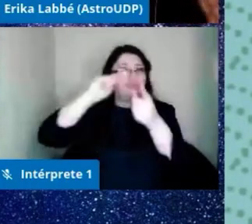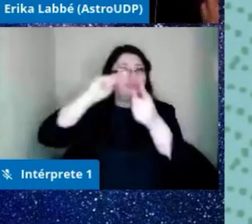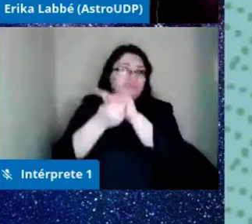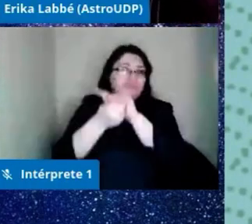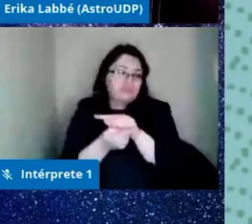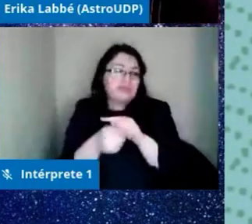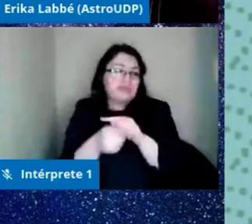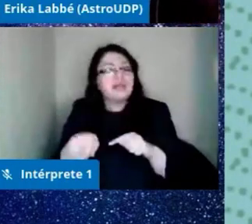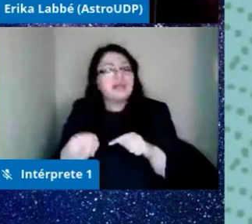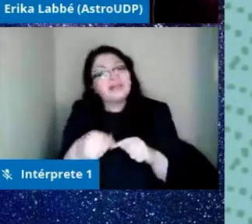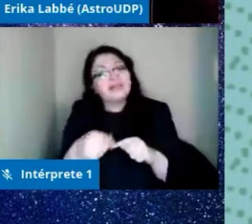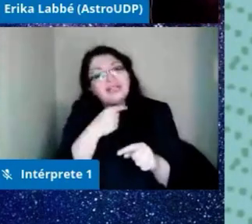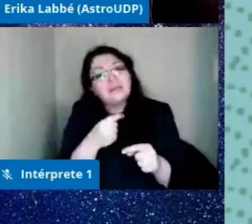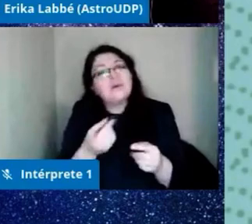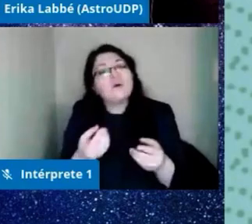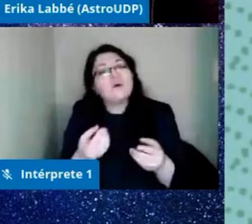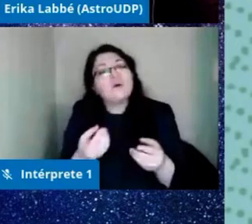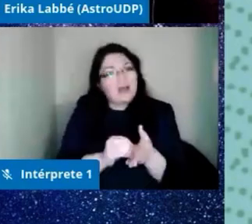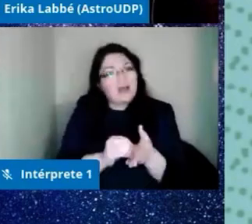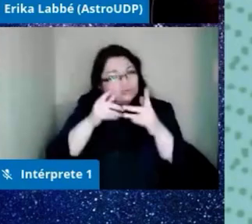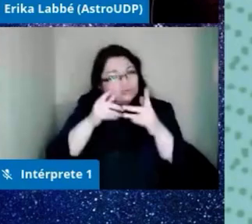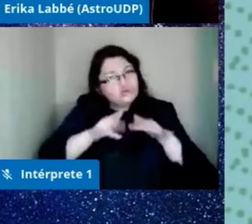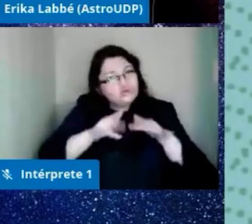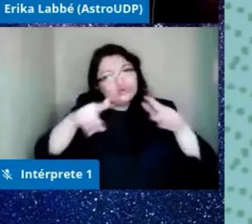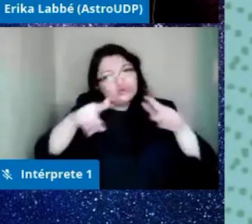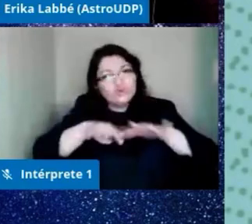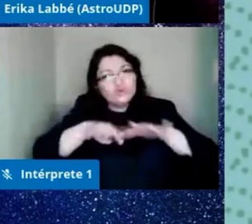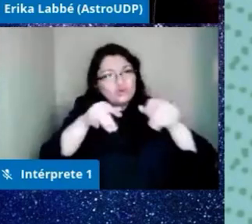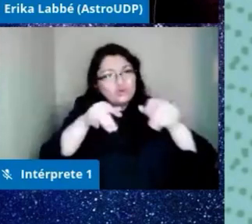incluir más difusión.